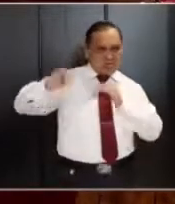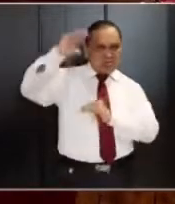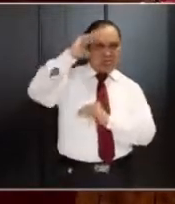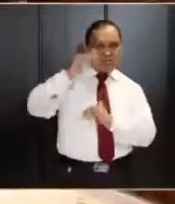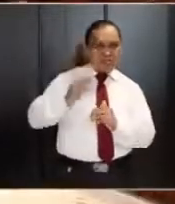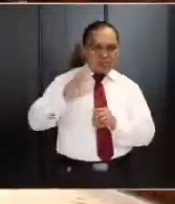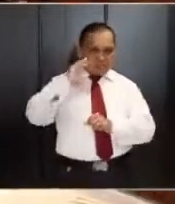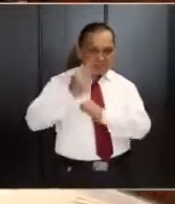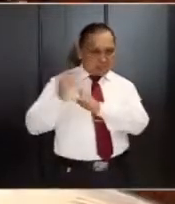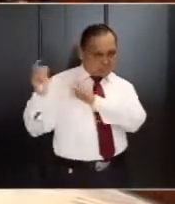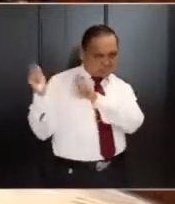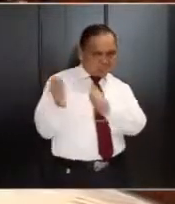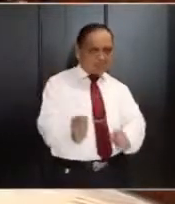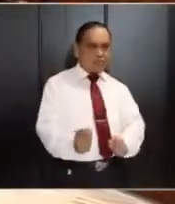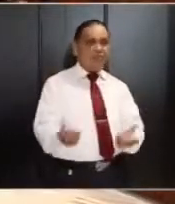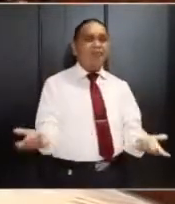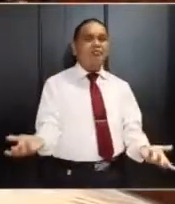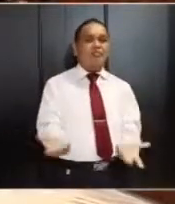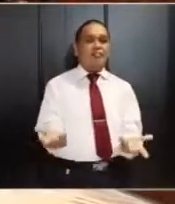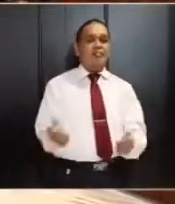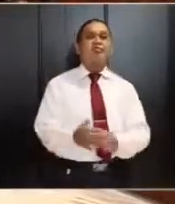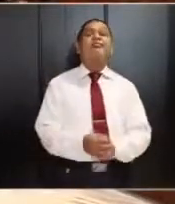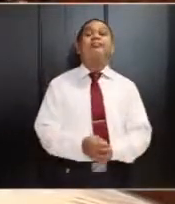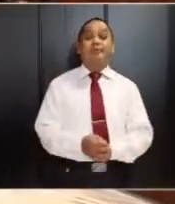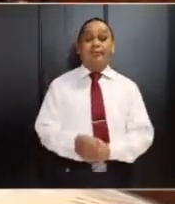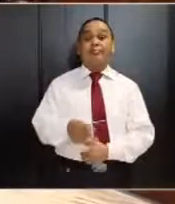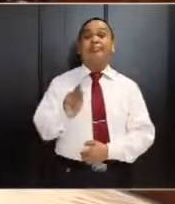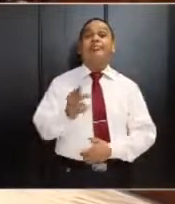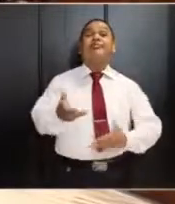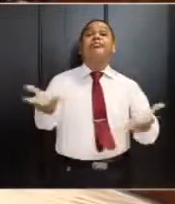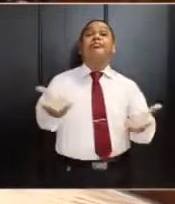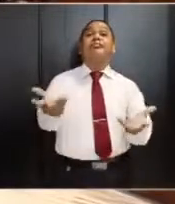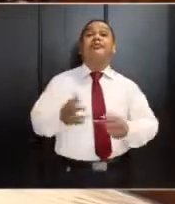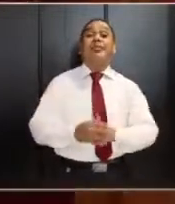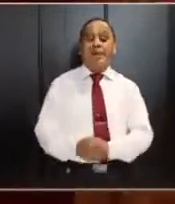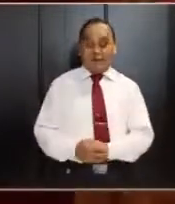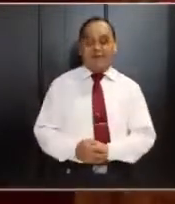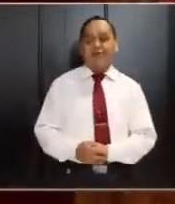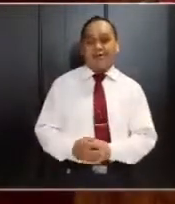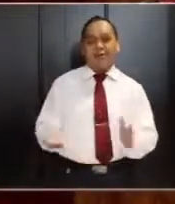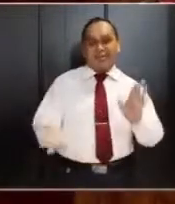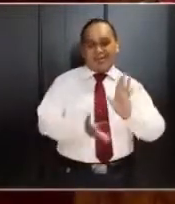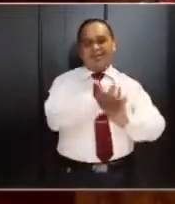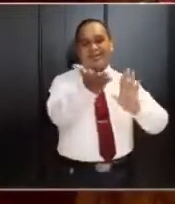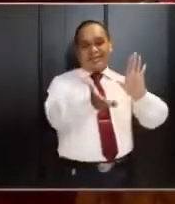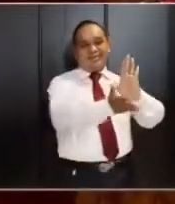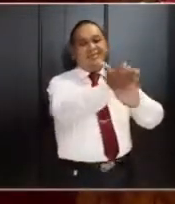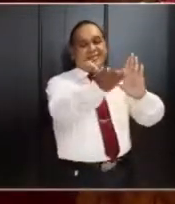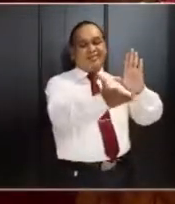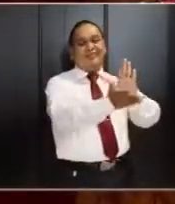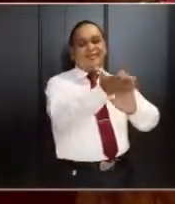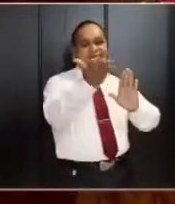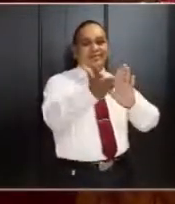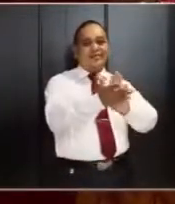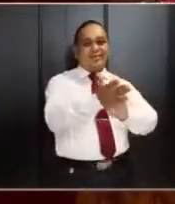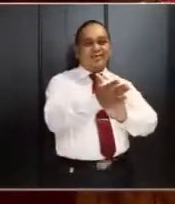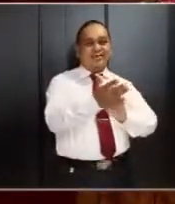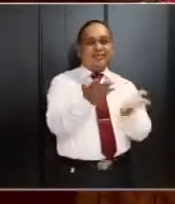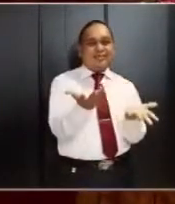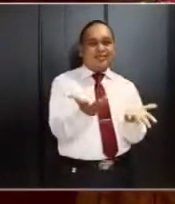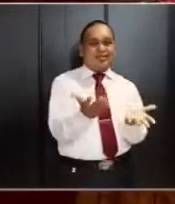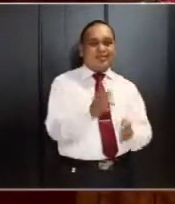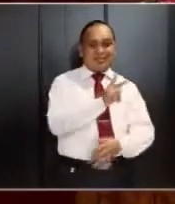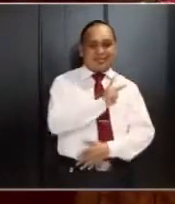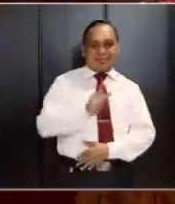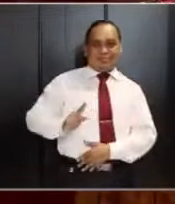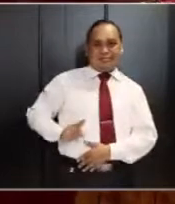hubiese encargado de decir, y eso es lo que ellos no quieren oír, que esta obra es, pues, que es el resultado de la preocupación